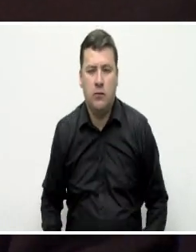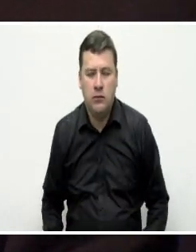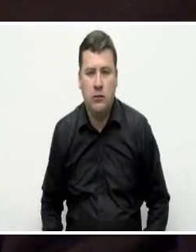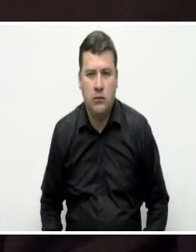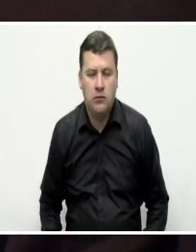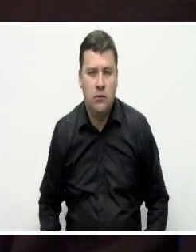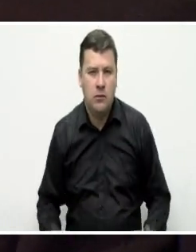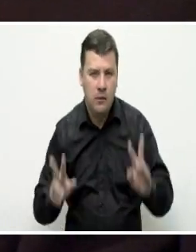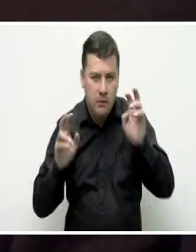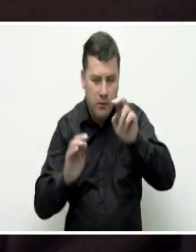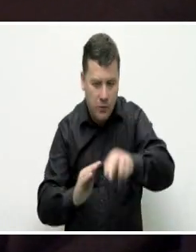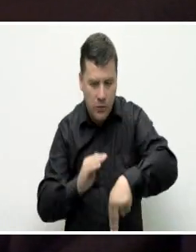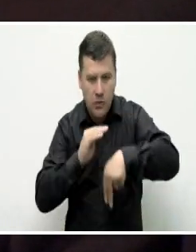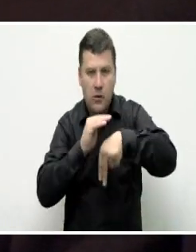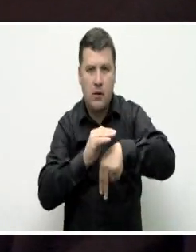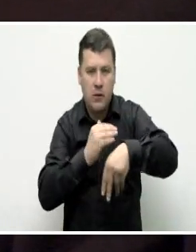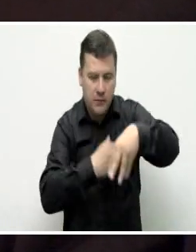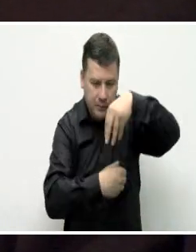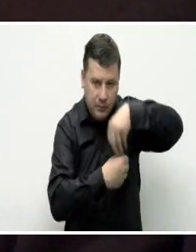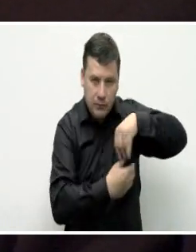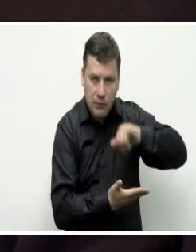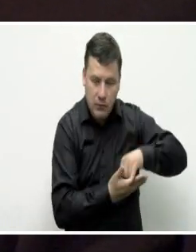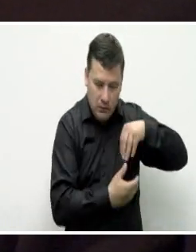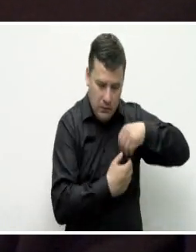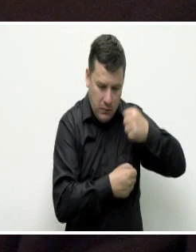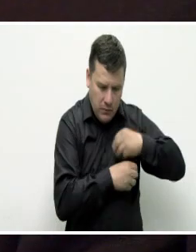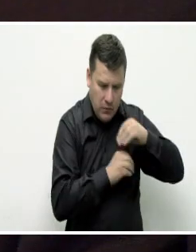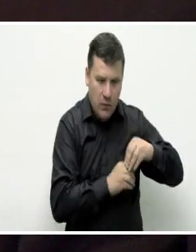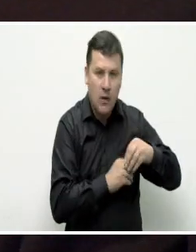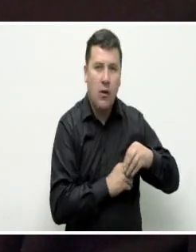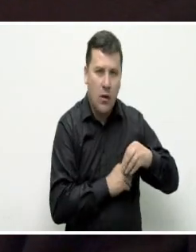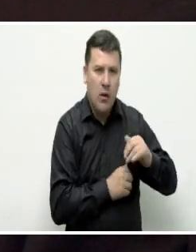cuanto a temas de bienestar, desarrollamos este año